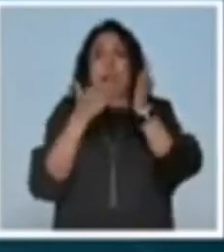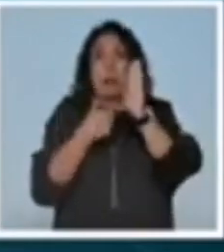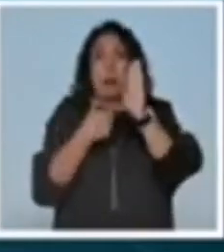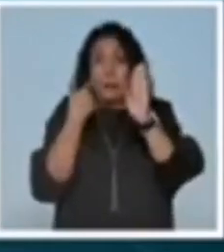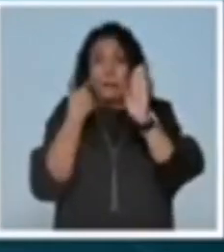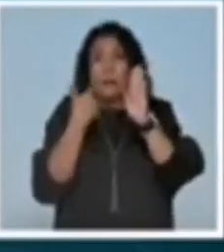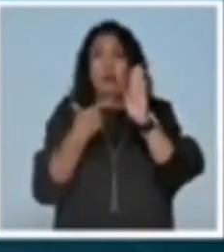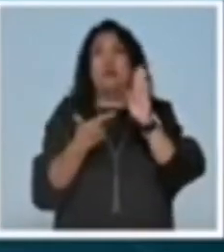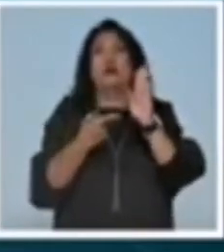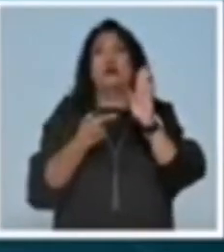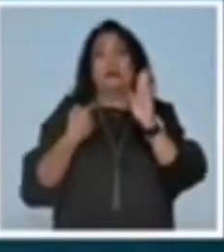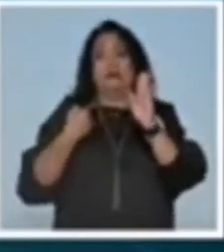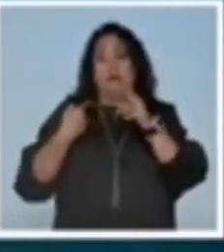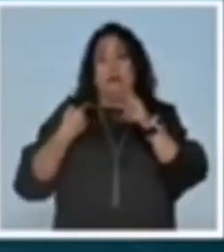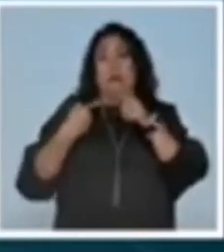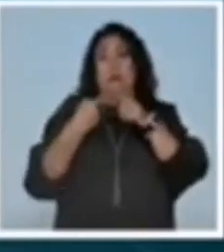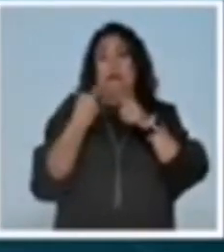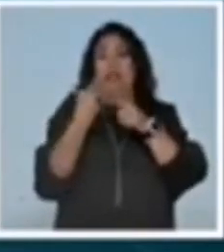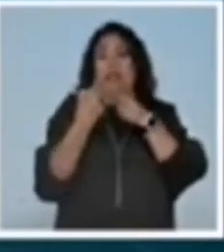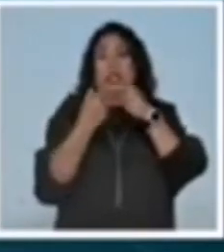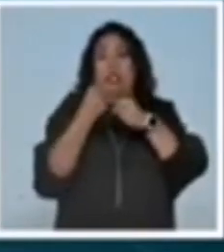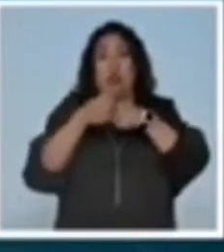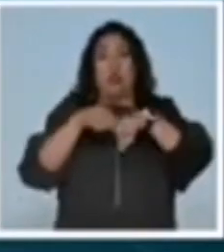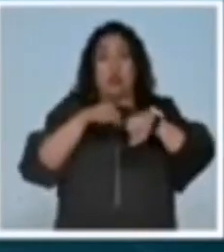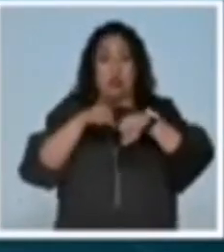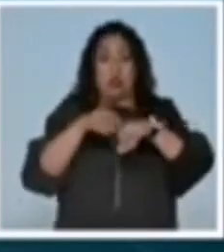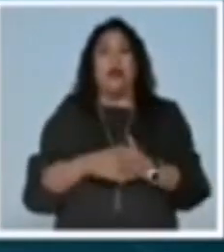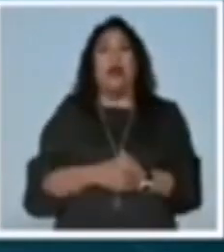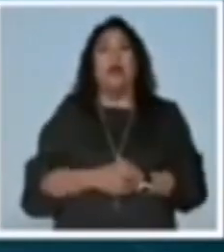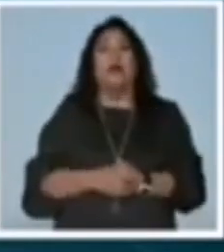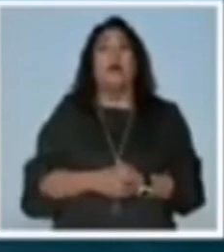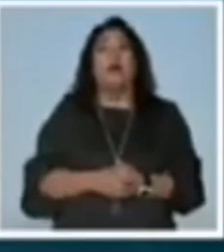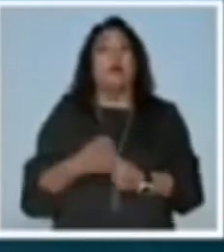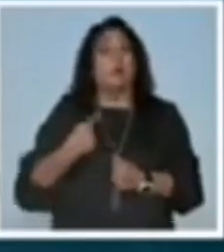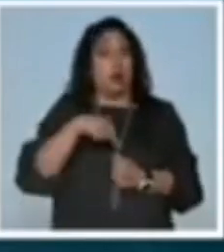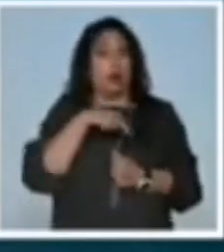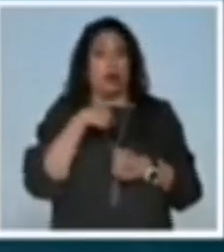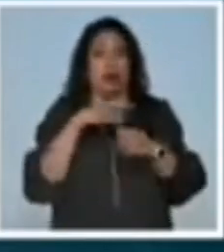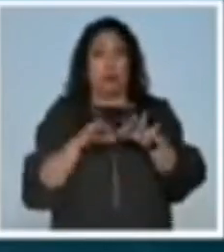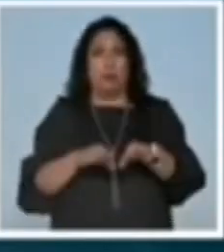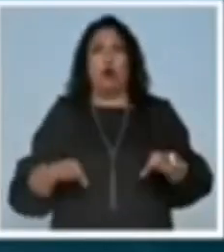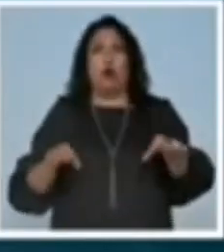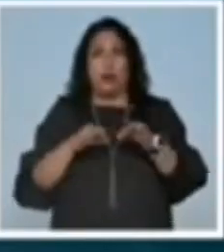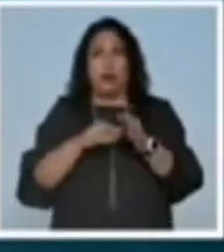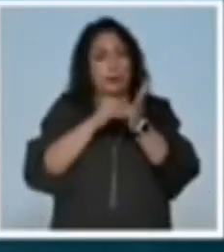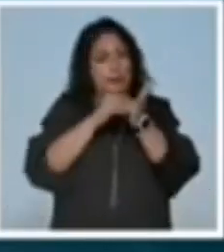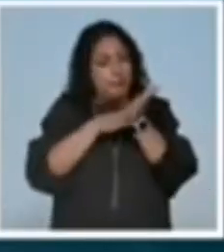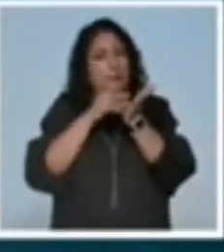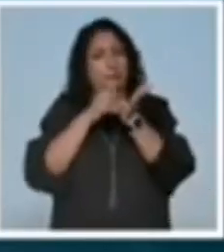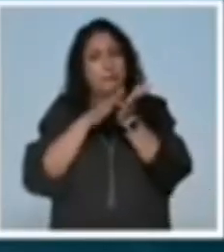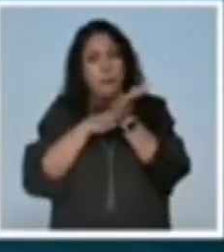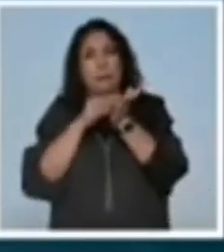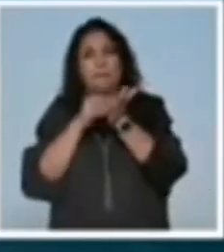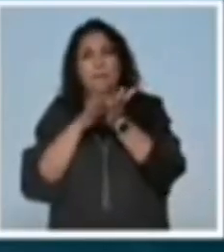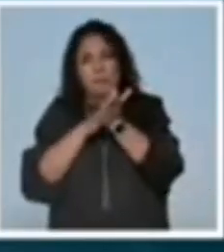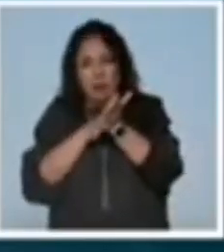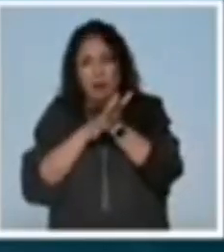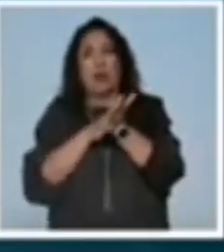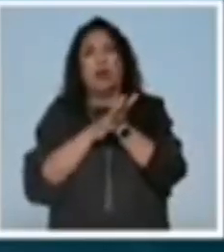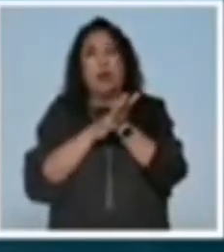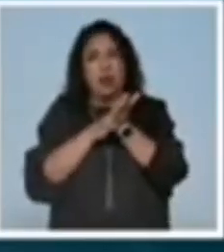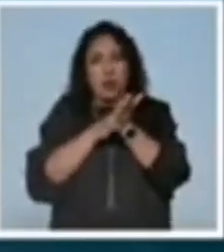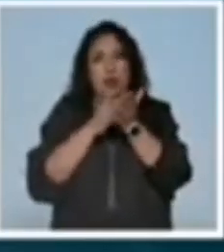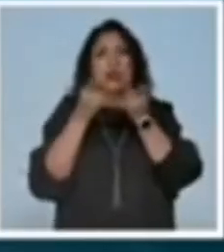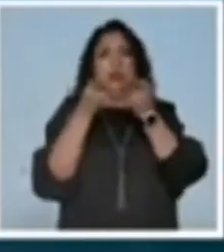se da cuenta de estos primeros 25 años de trabajo. Para nosotros es importante documentar